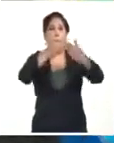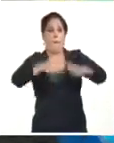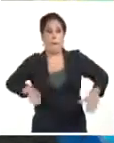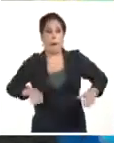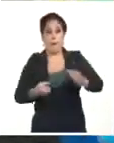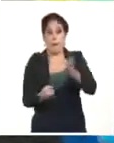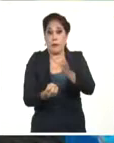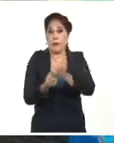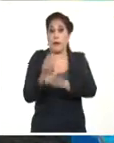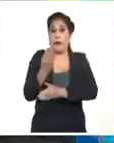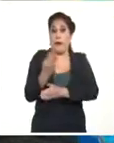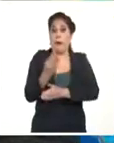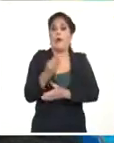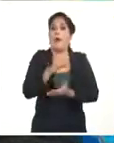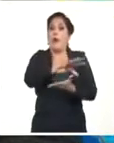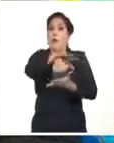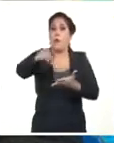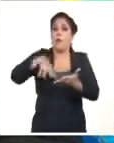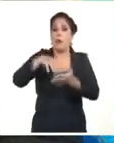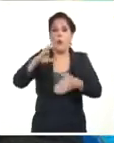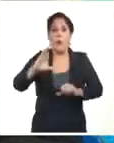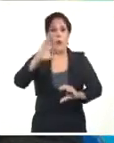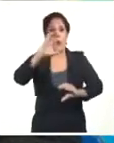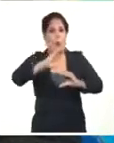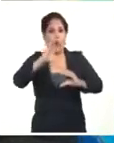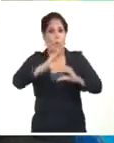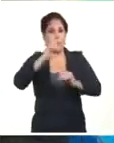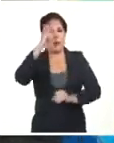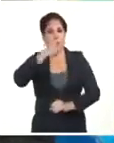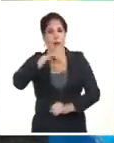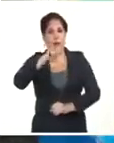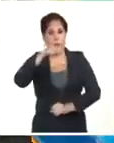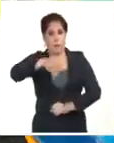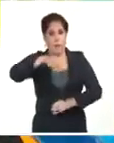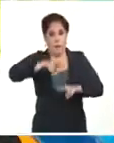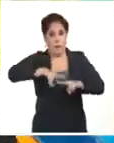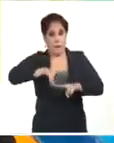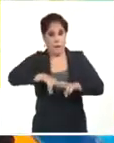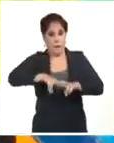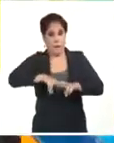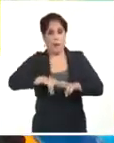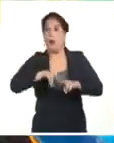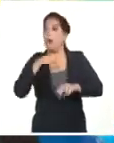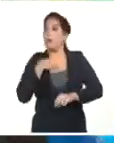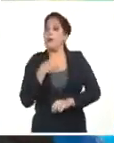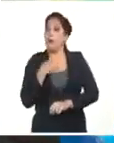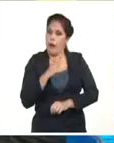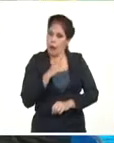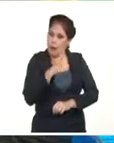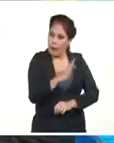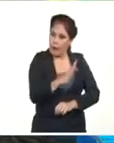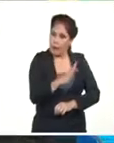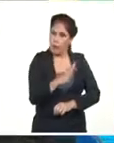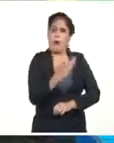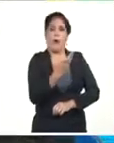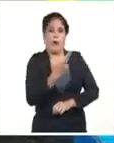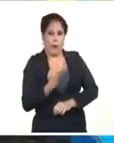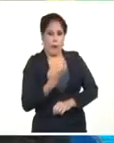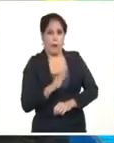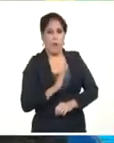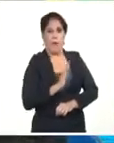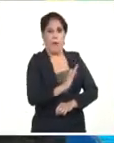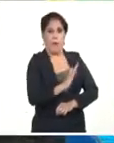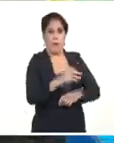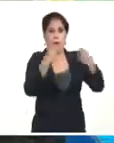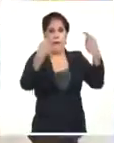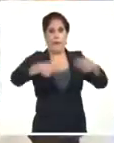creada en una cumbre de la CELAC aquí en La Habana, y el respeto que ambas naciones profesamos hacia el